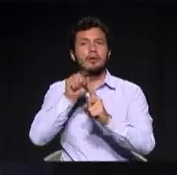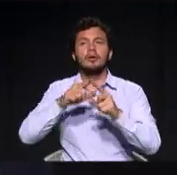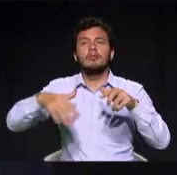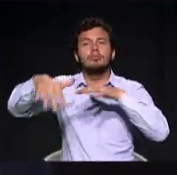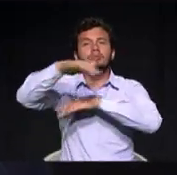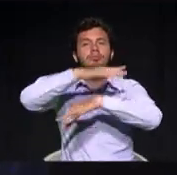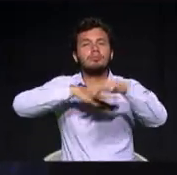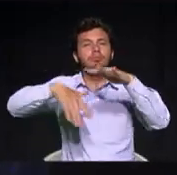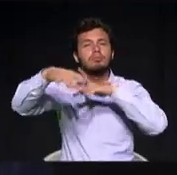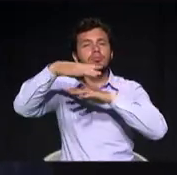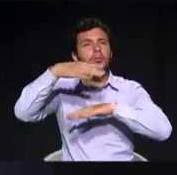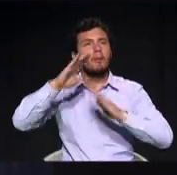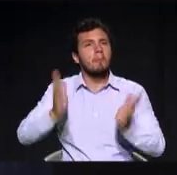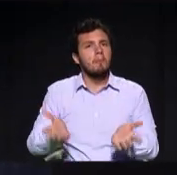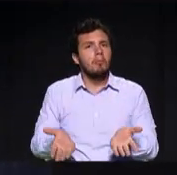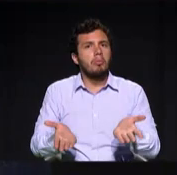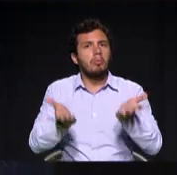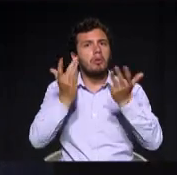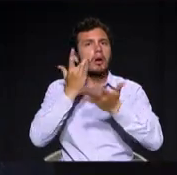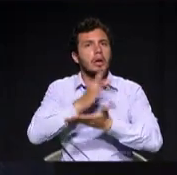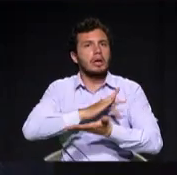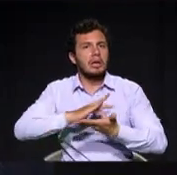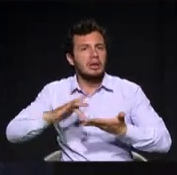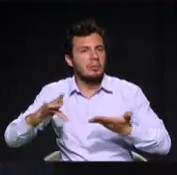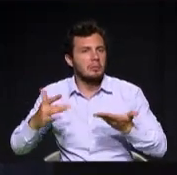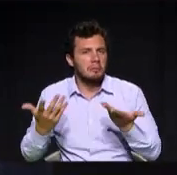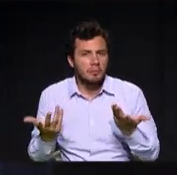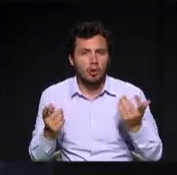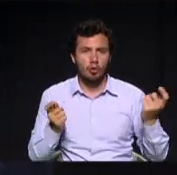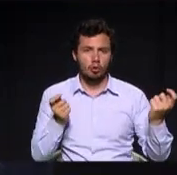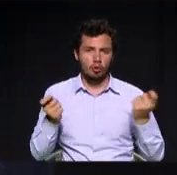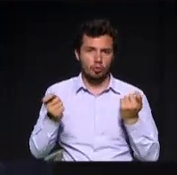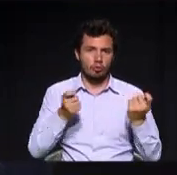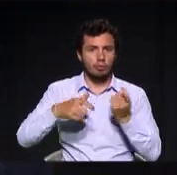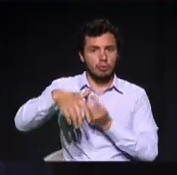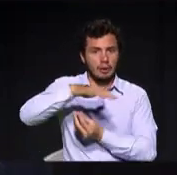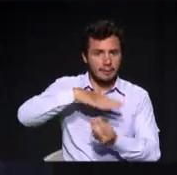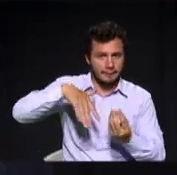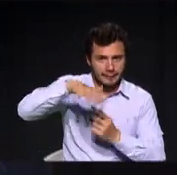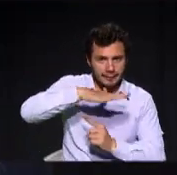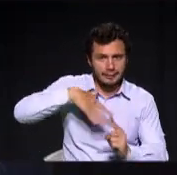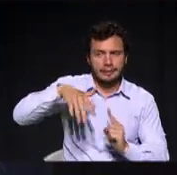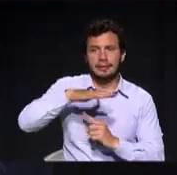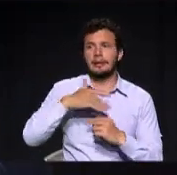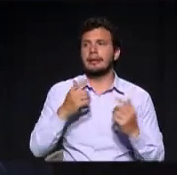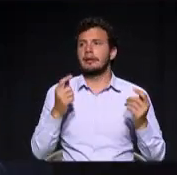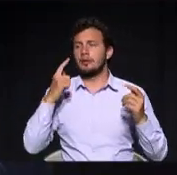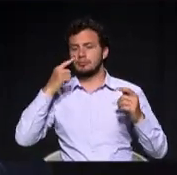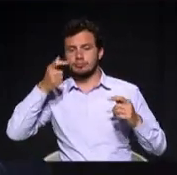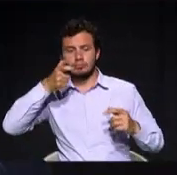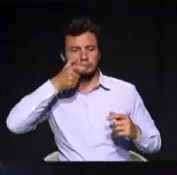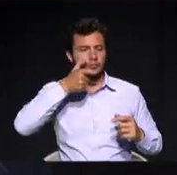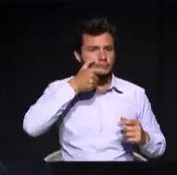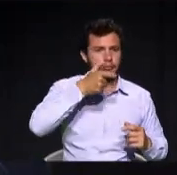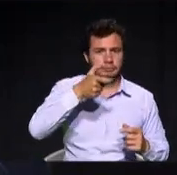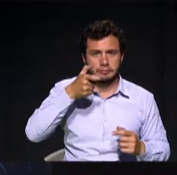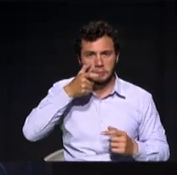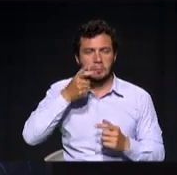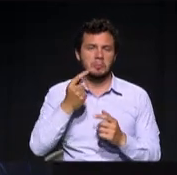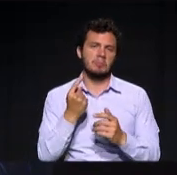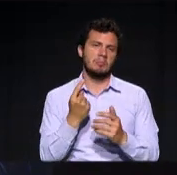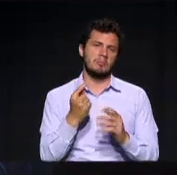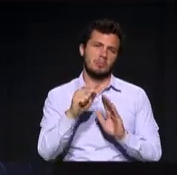con vigilancia con control ambiental igualmente implementaría políticas de educación ambiental